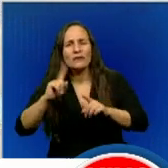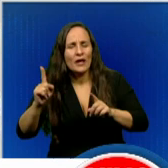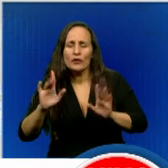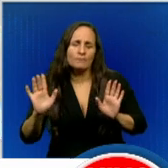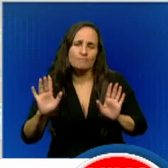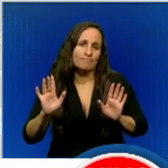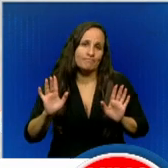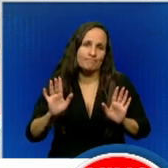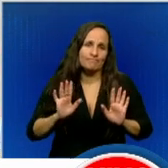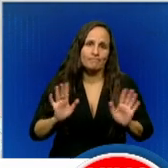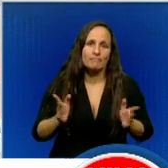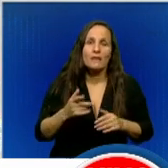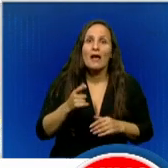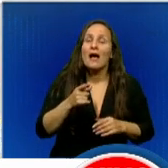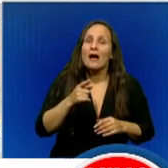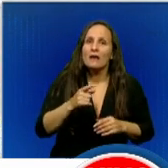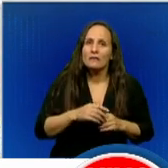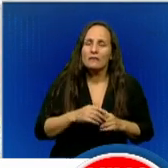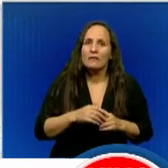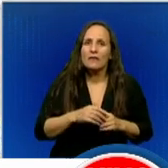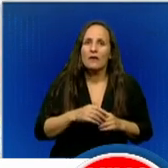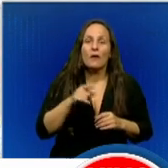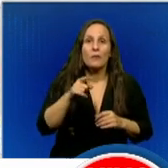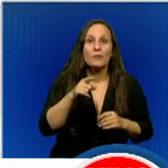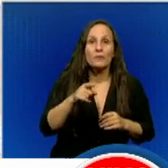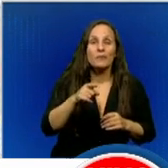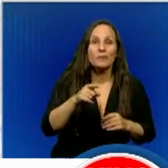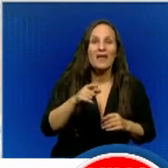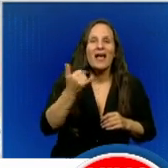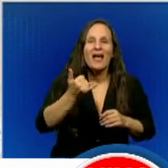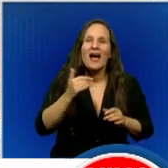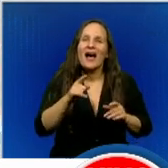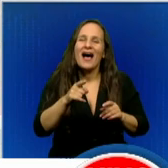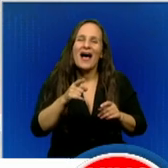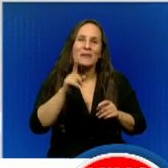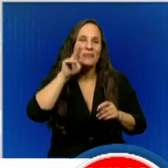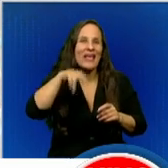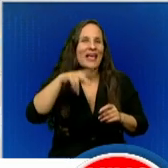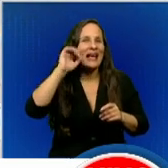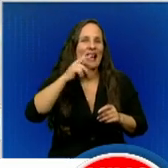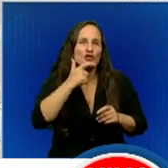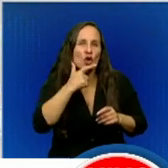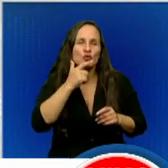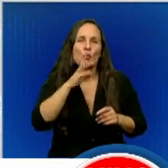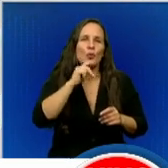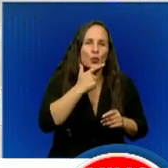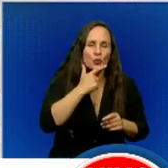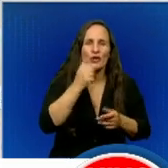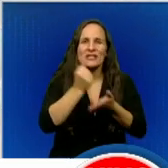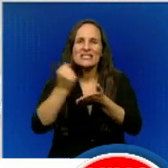vigente doble ocasión de eliminar la extraña jurisdicción en ingresos brutos y serios